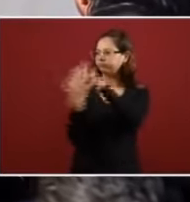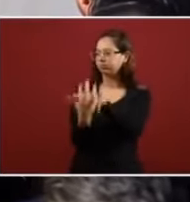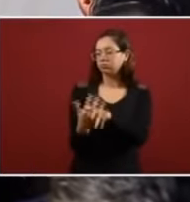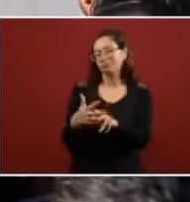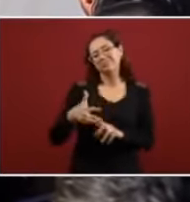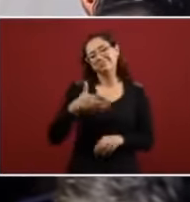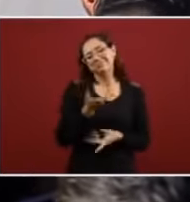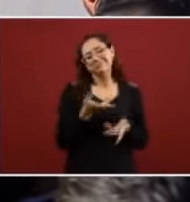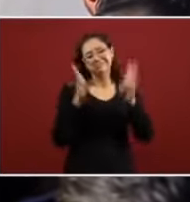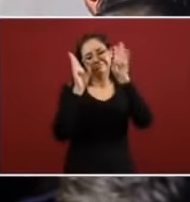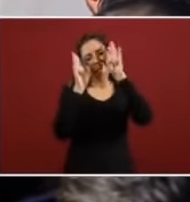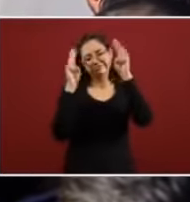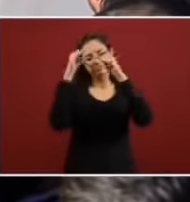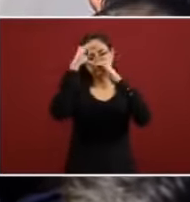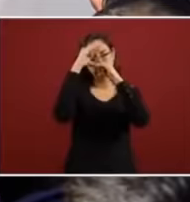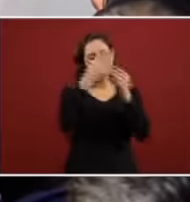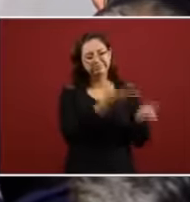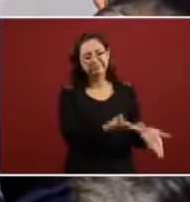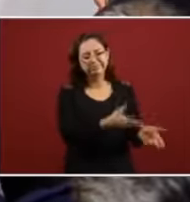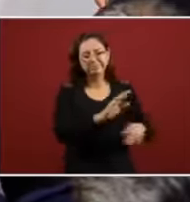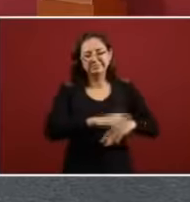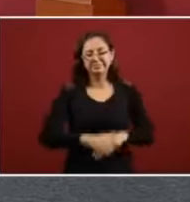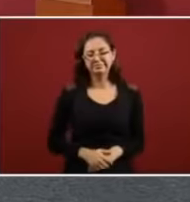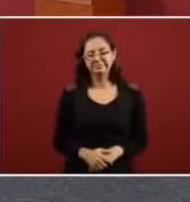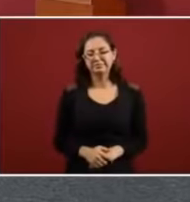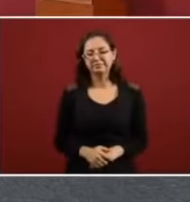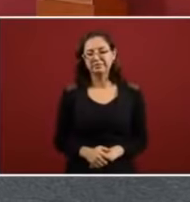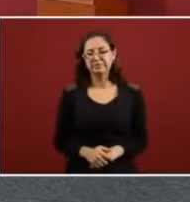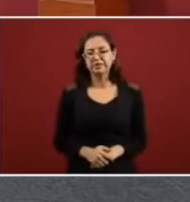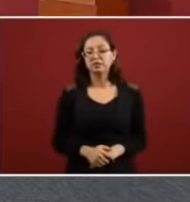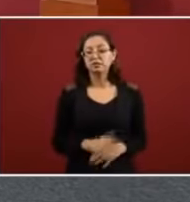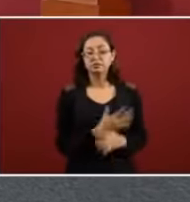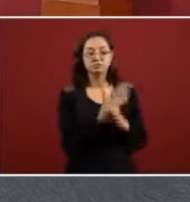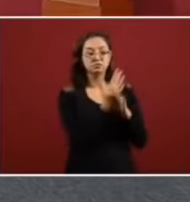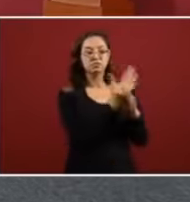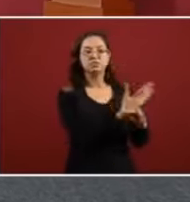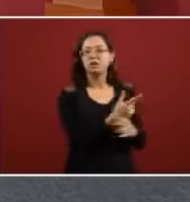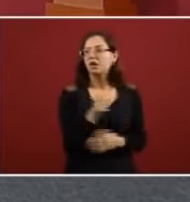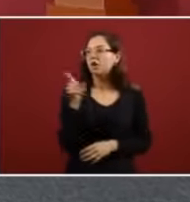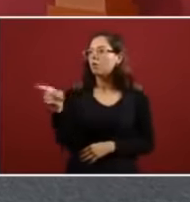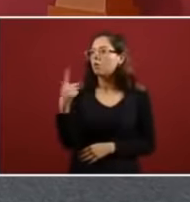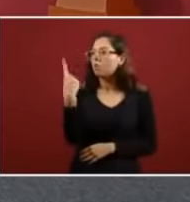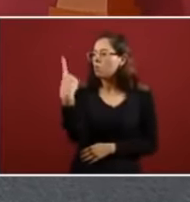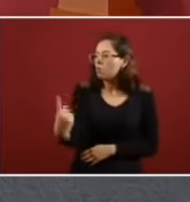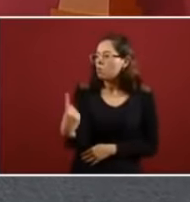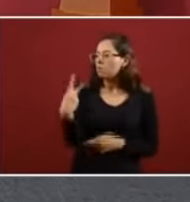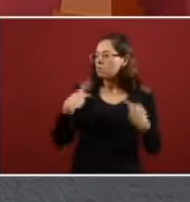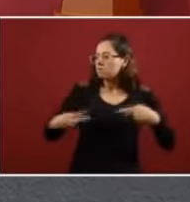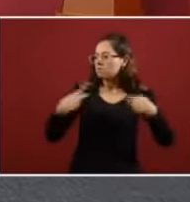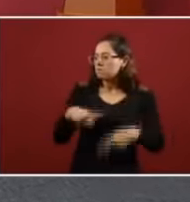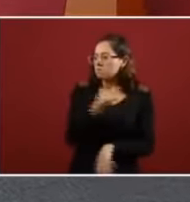como dejan libre a un presunto delincuente